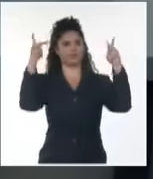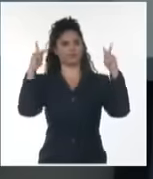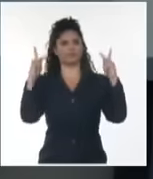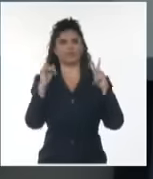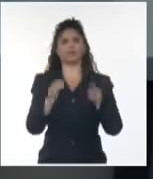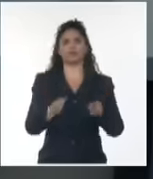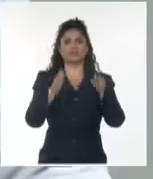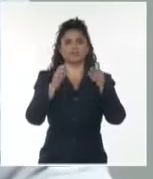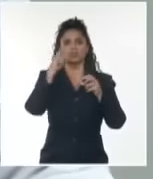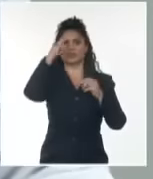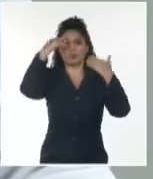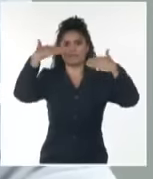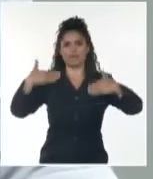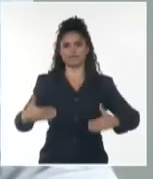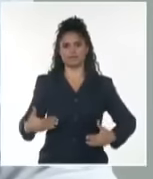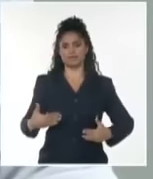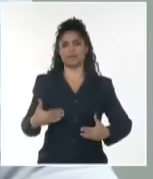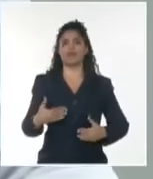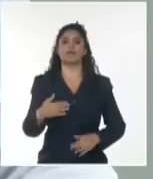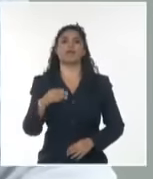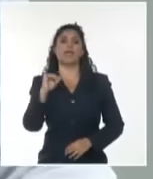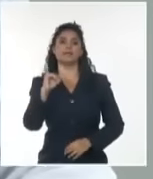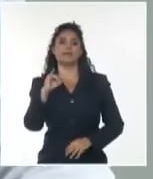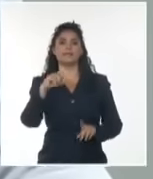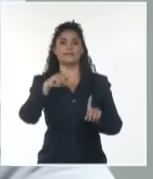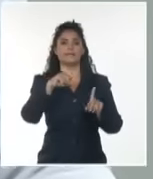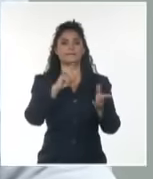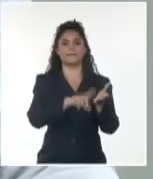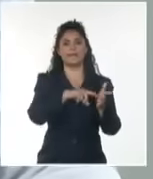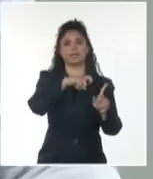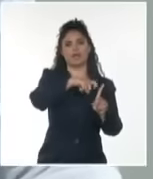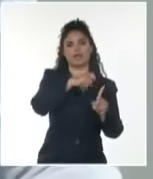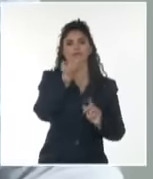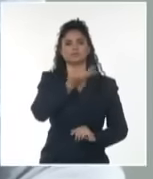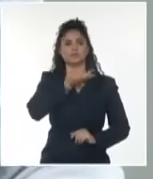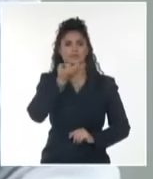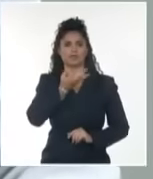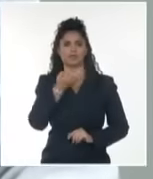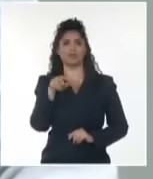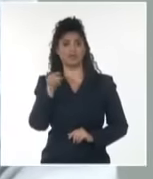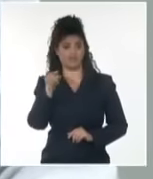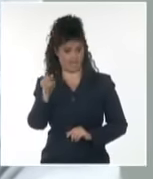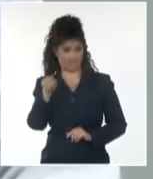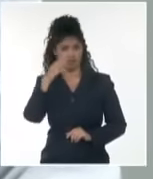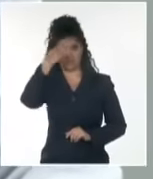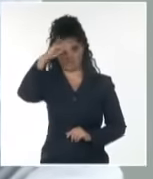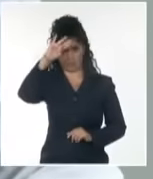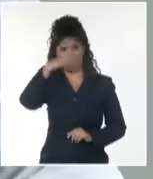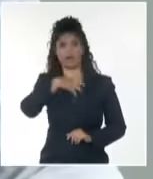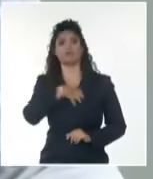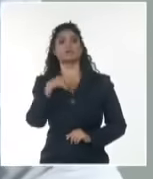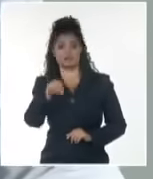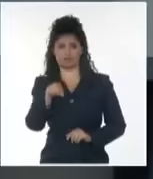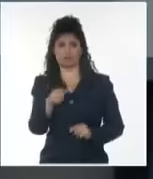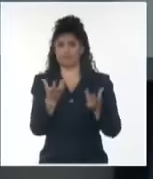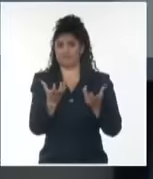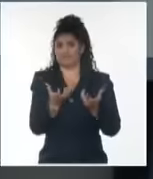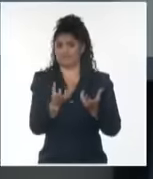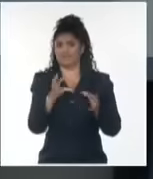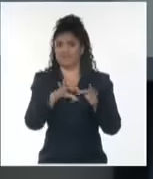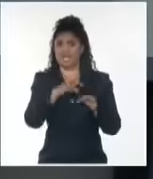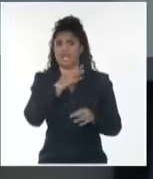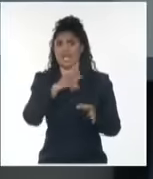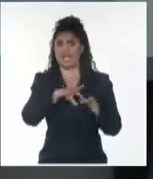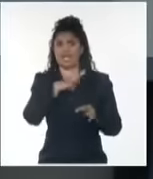Medicina Tropical, Pedro Curí, y ellos me especificaban que esta, o sea, en Cuba hay gen, y nuestra población, todo, claro.